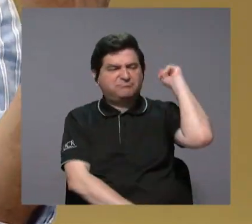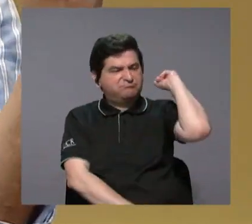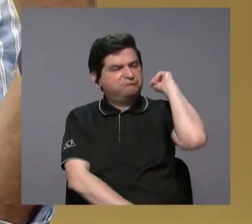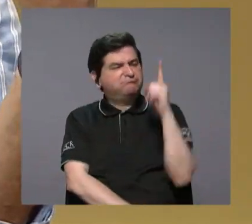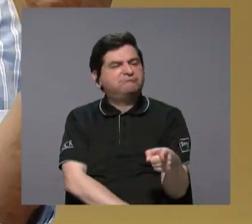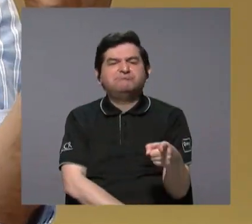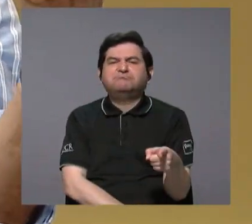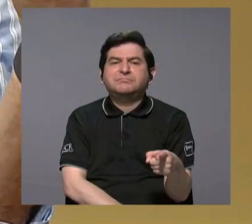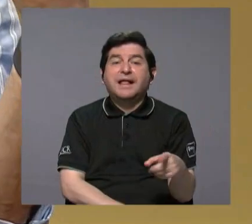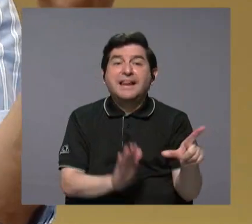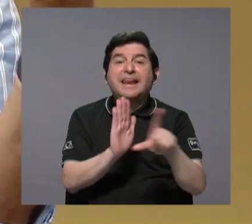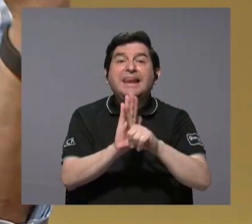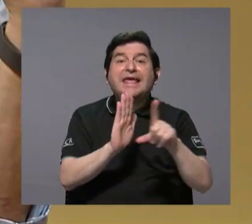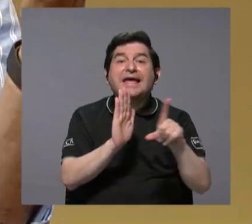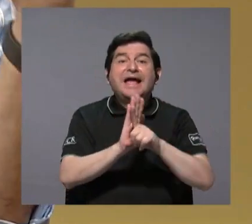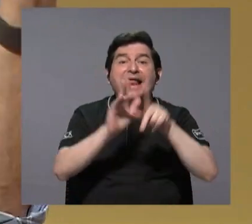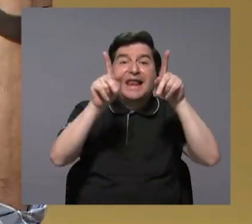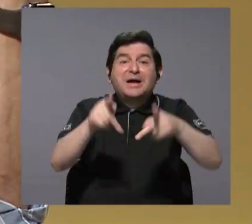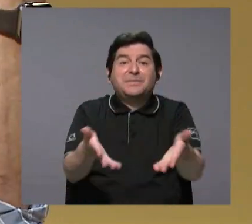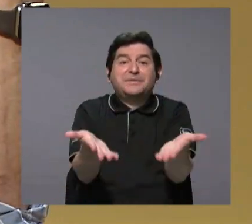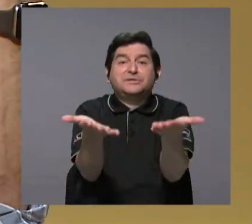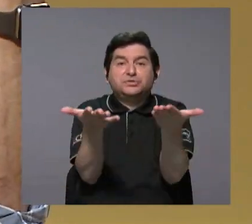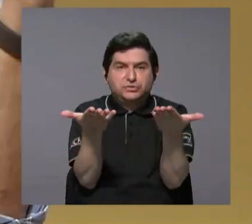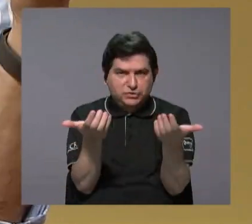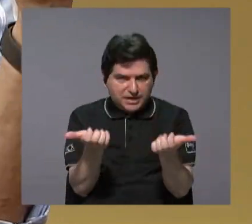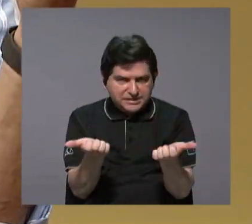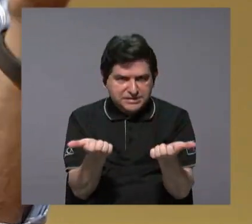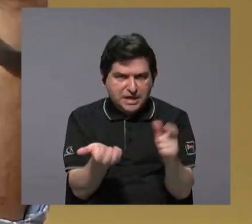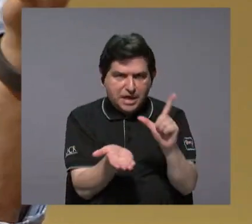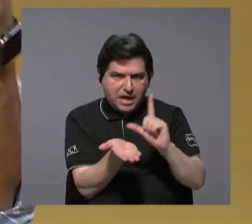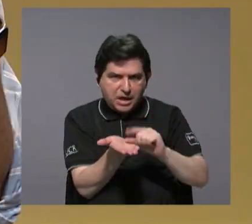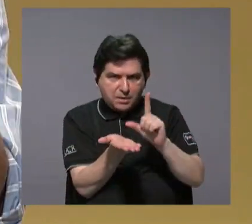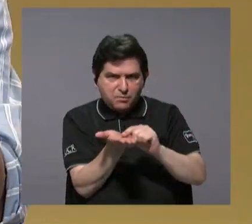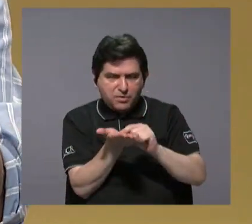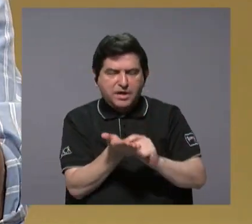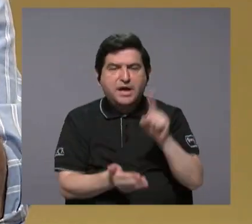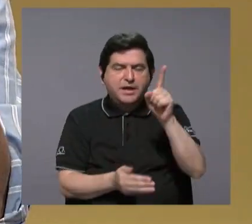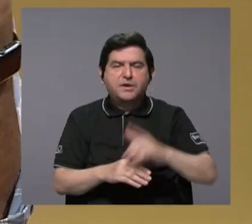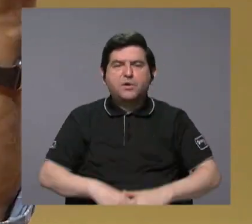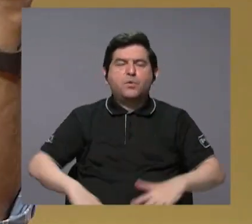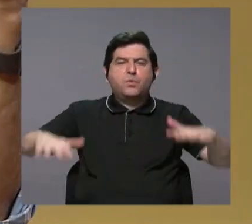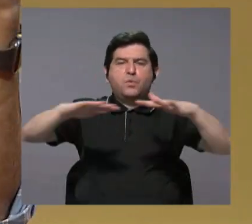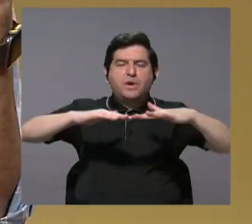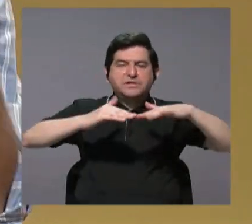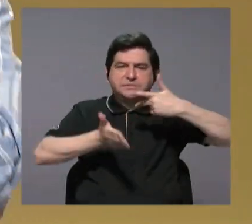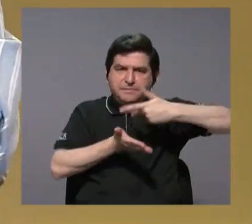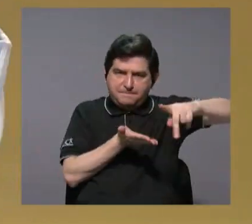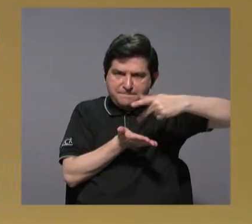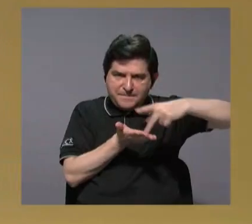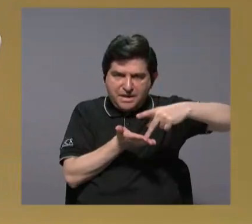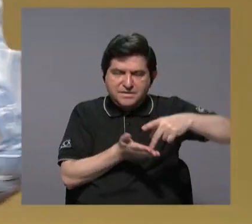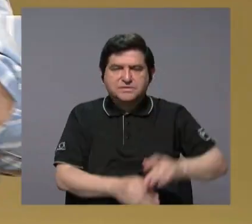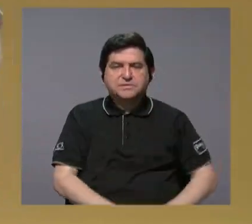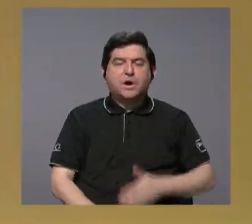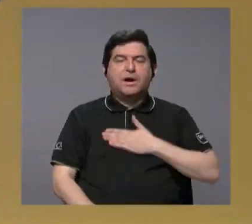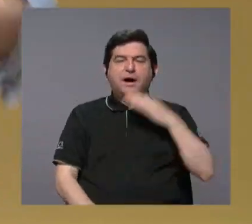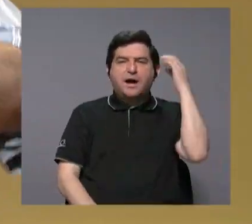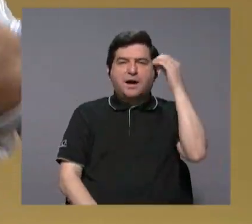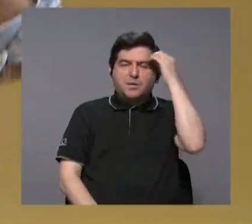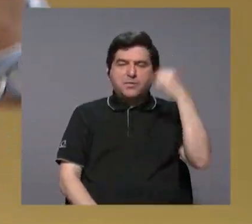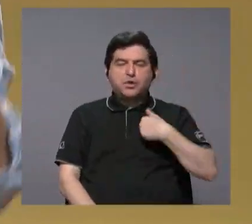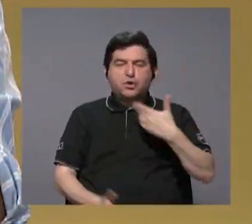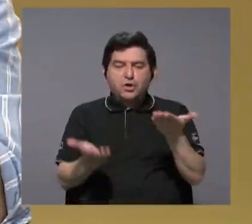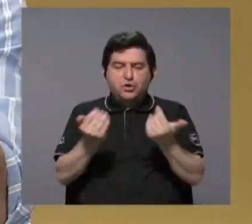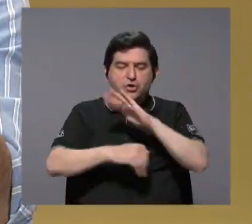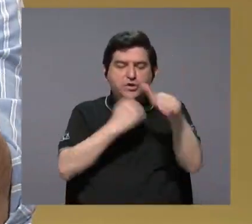obligamos legalmente a aquellos que quieren publicar un campo pagado, que un campo pagado es, esta es mi opinión y yo quiero que todo